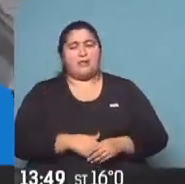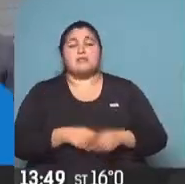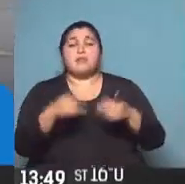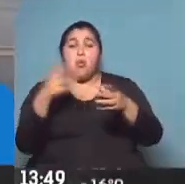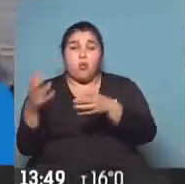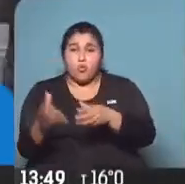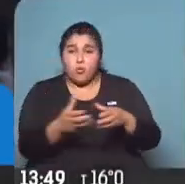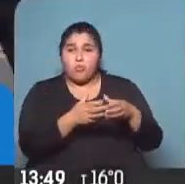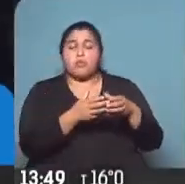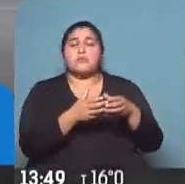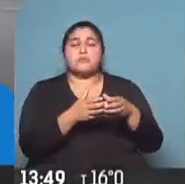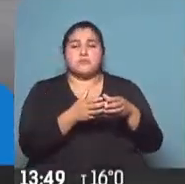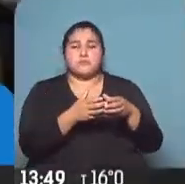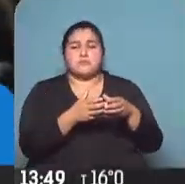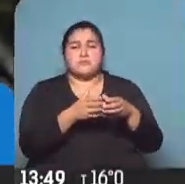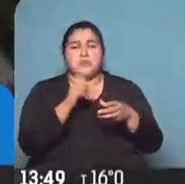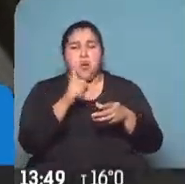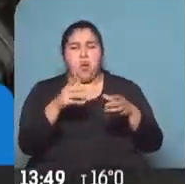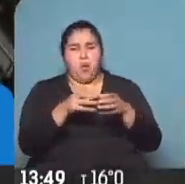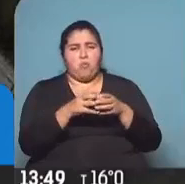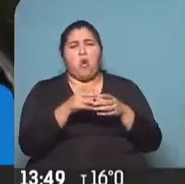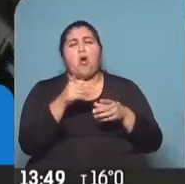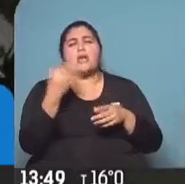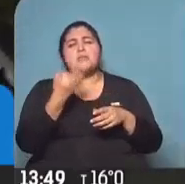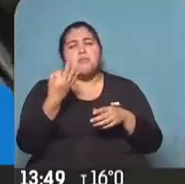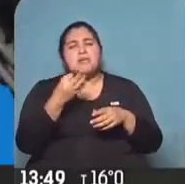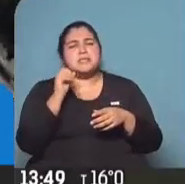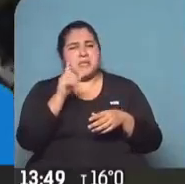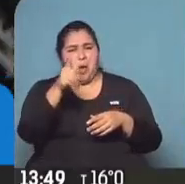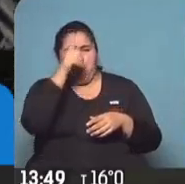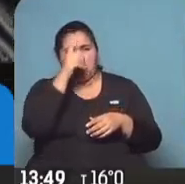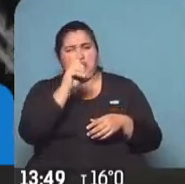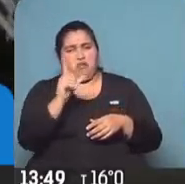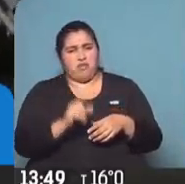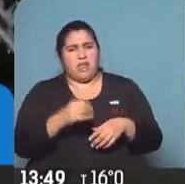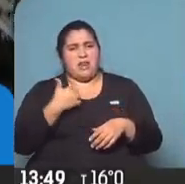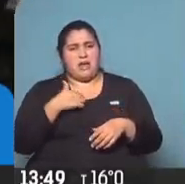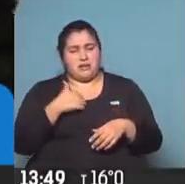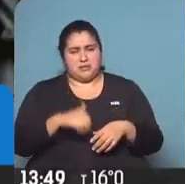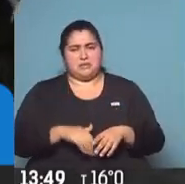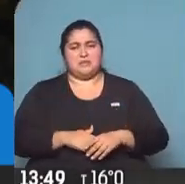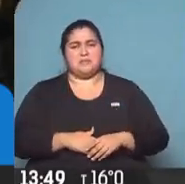integrantes de la fuerza de operaciones especiales de la policía federal argentina